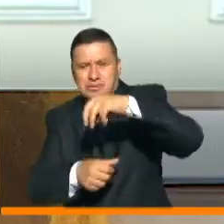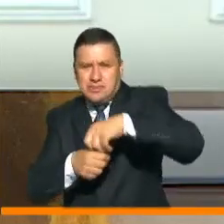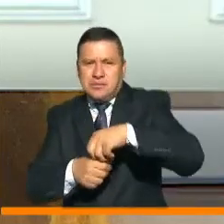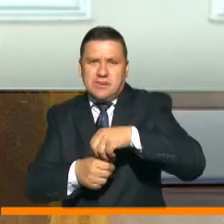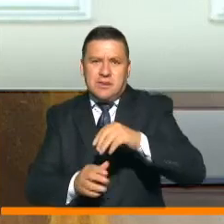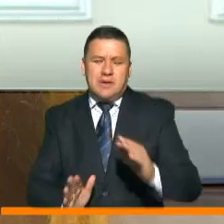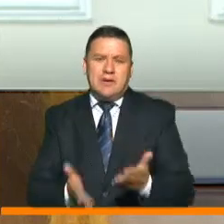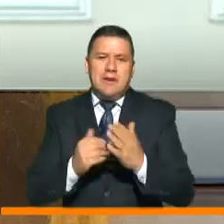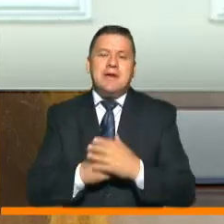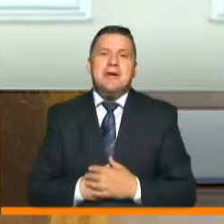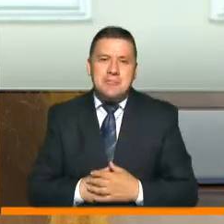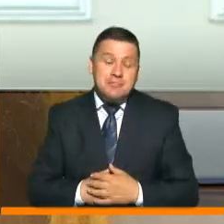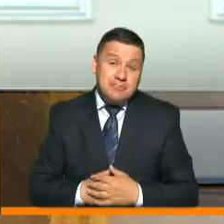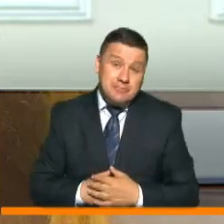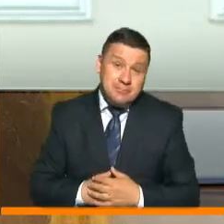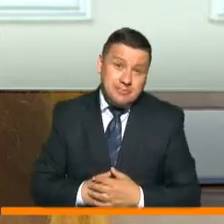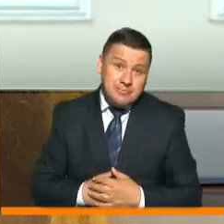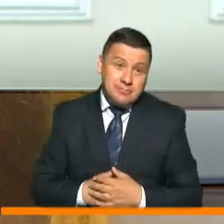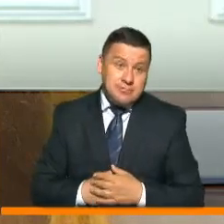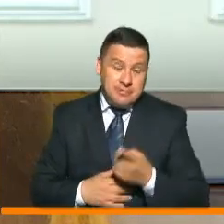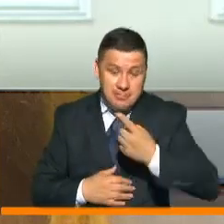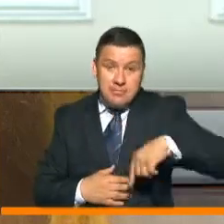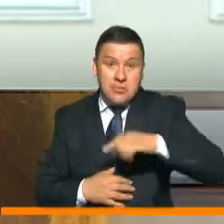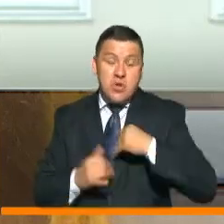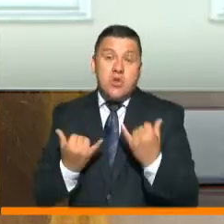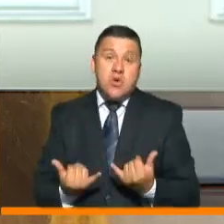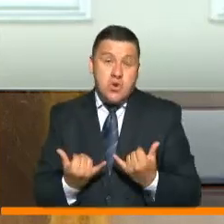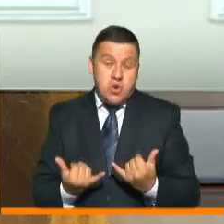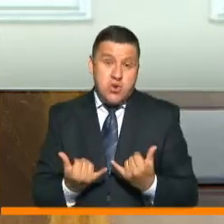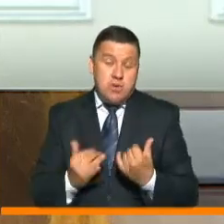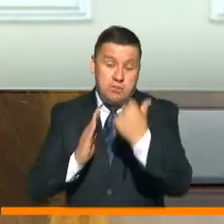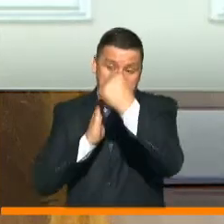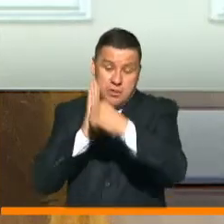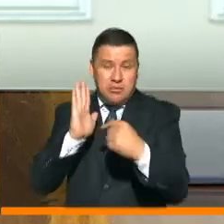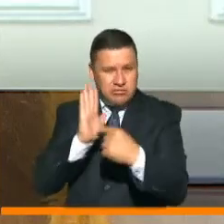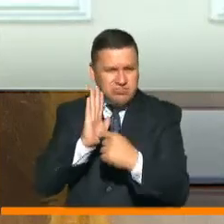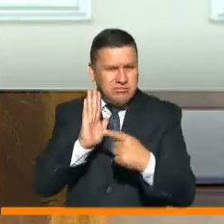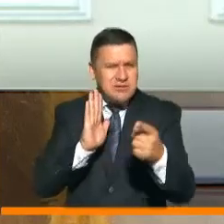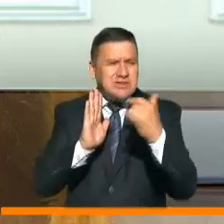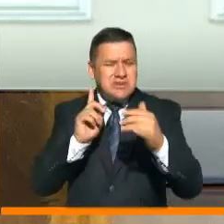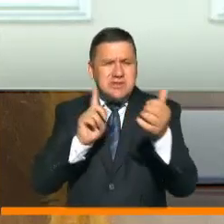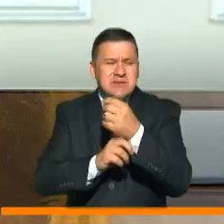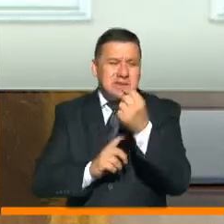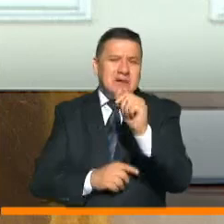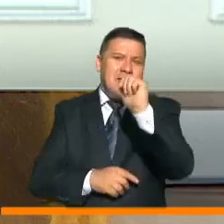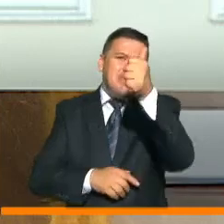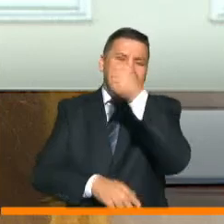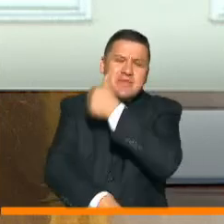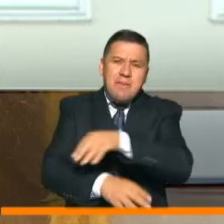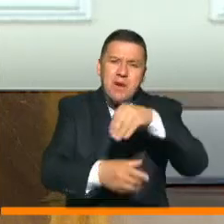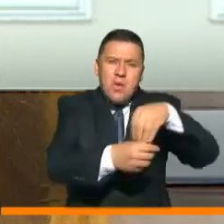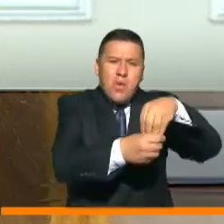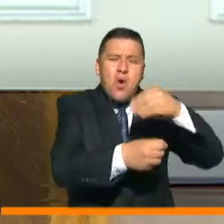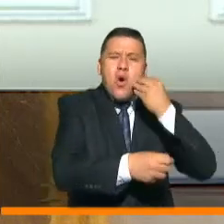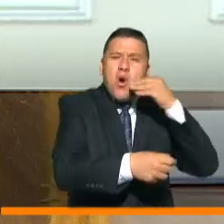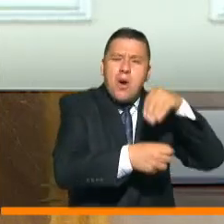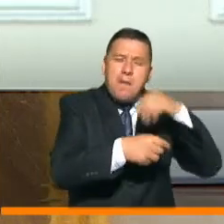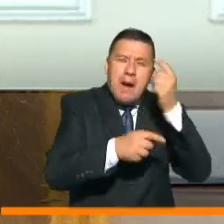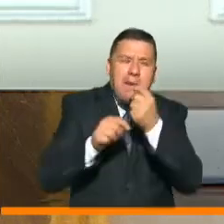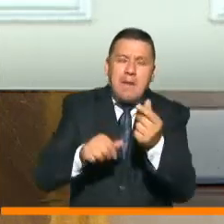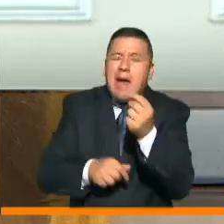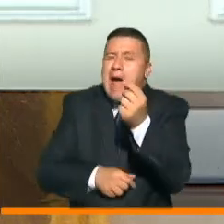y recuperación. De manera que si nosotros hoy, con los programas como tenemos, estamos llegando a cerca de 10 millones de hogares,